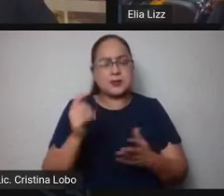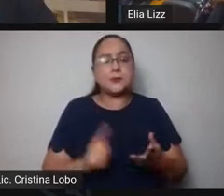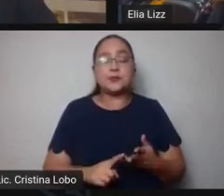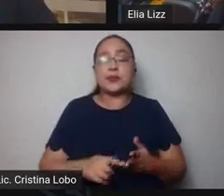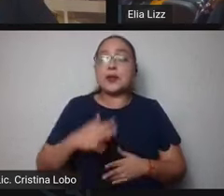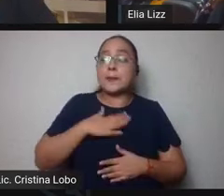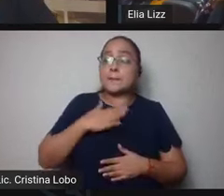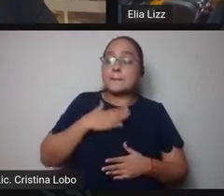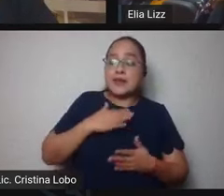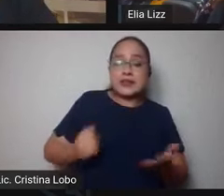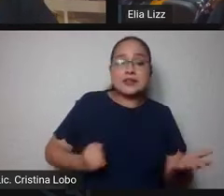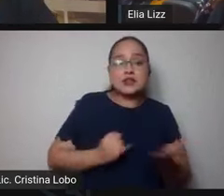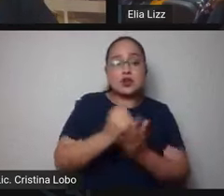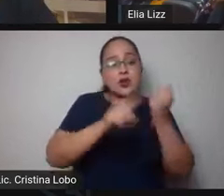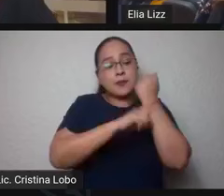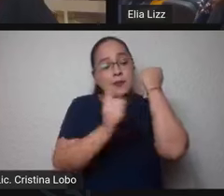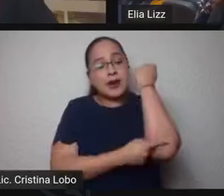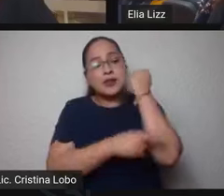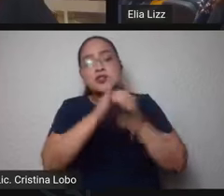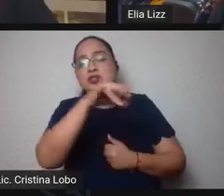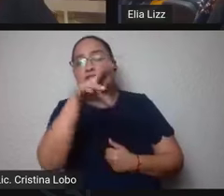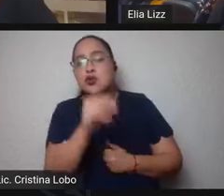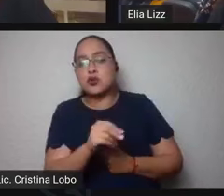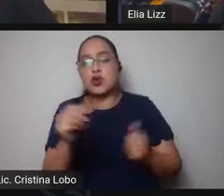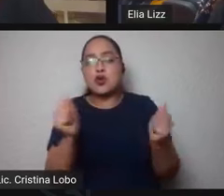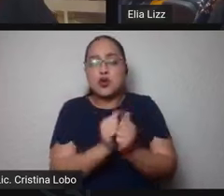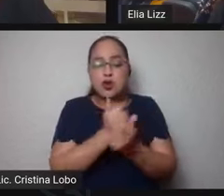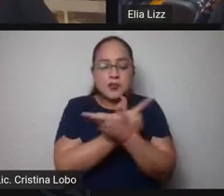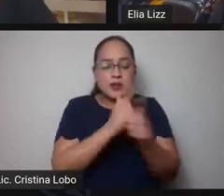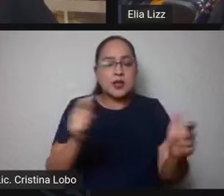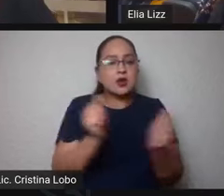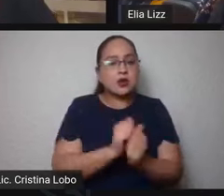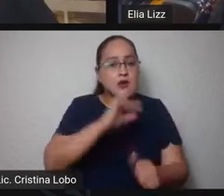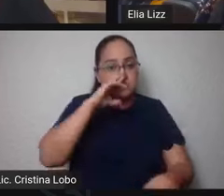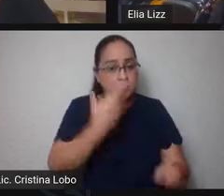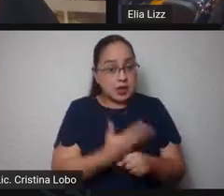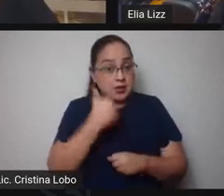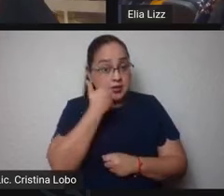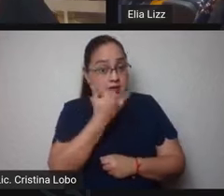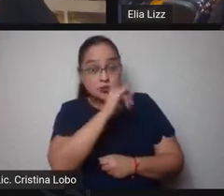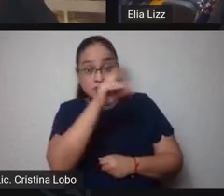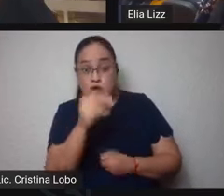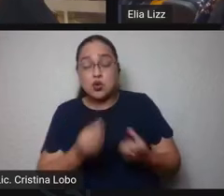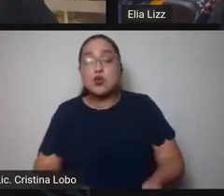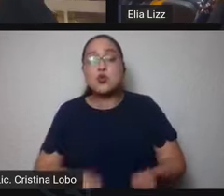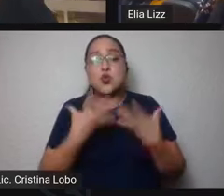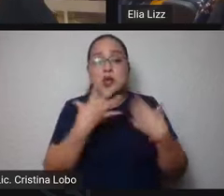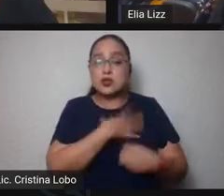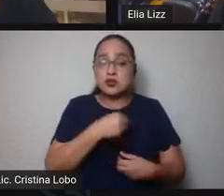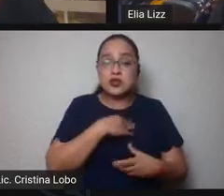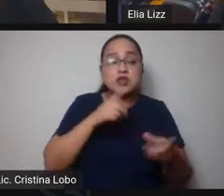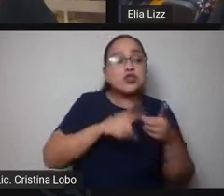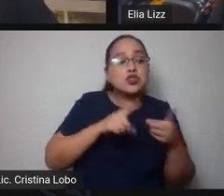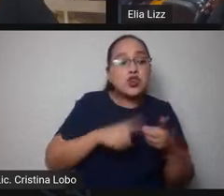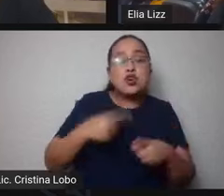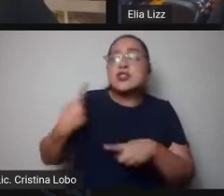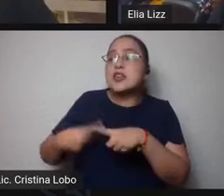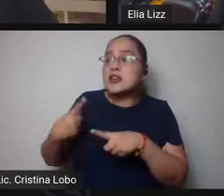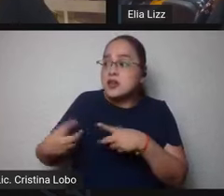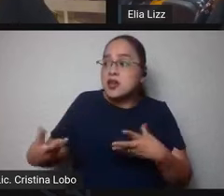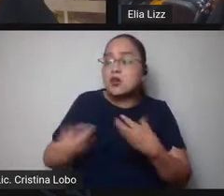decisiones reproductivas, libres y responsables. Si quiero o no quiero tener hijos, el número, en dónde, con quién, a qué